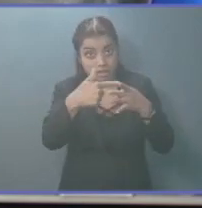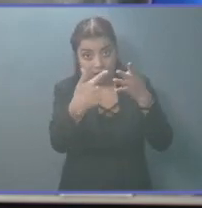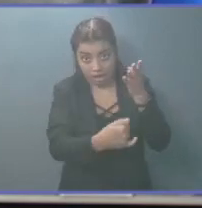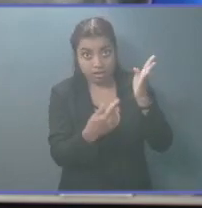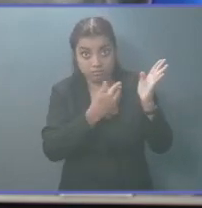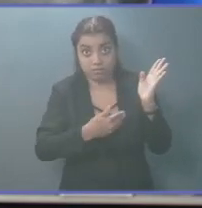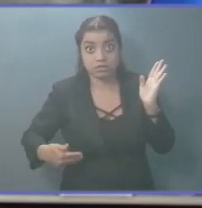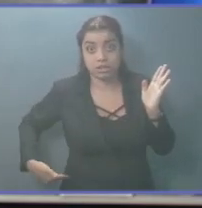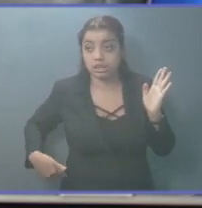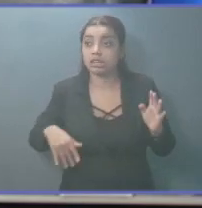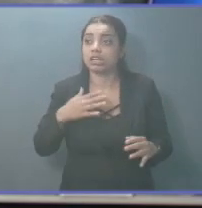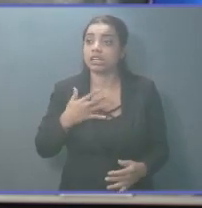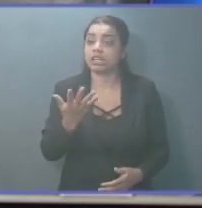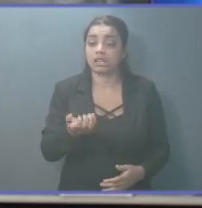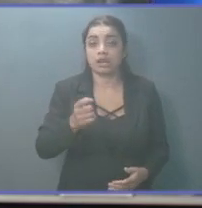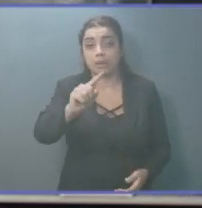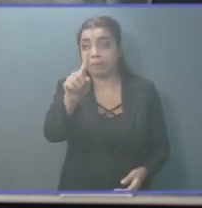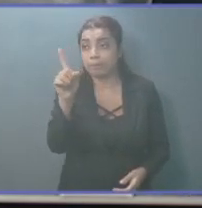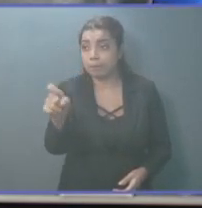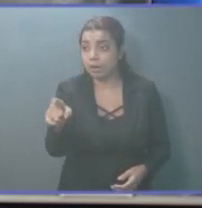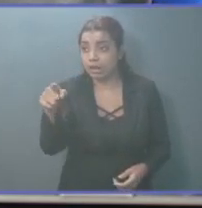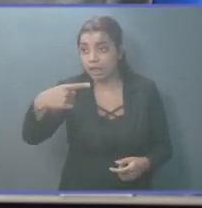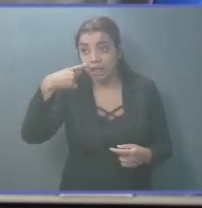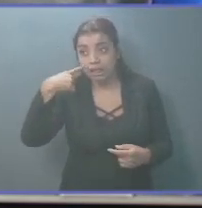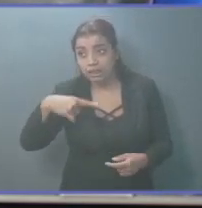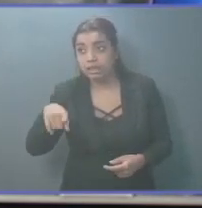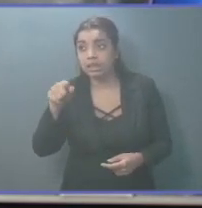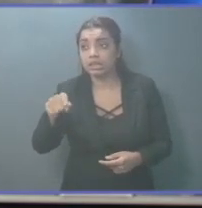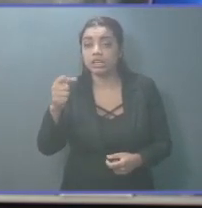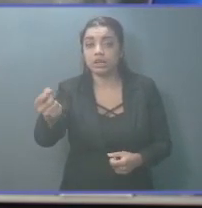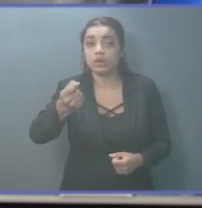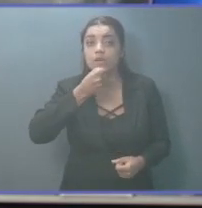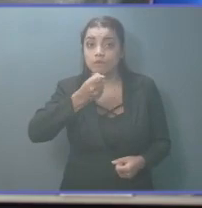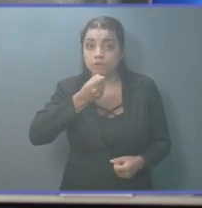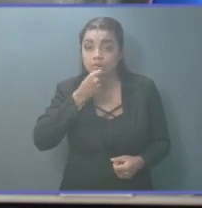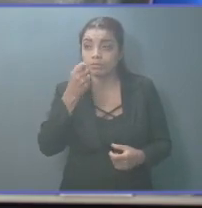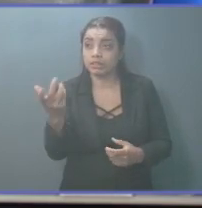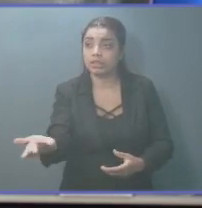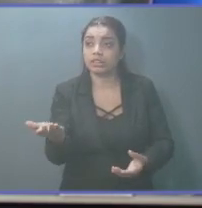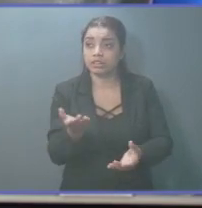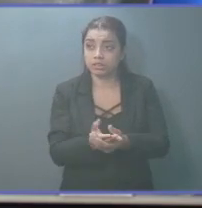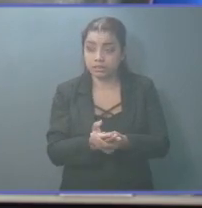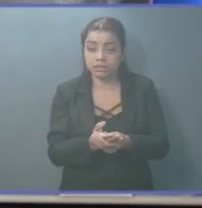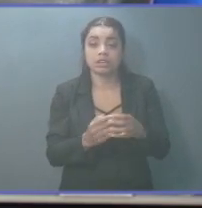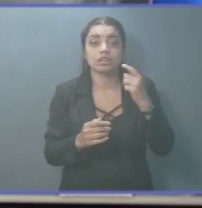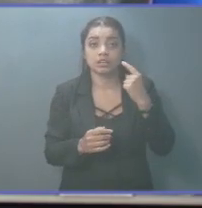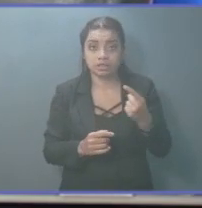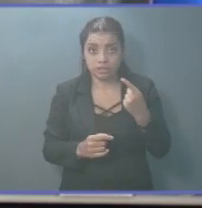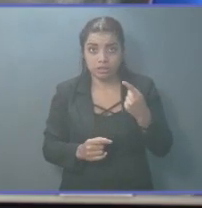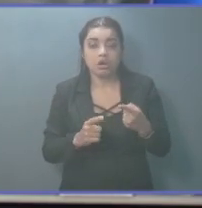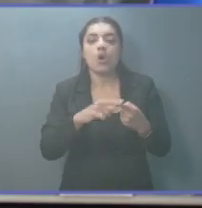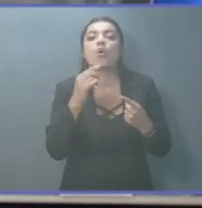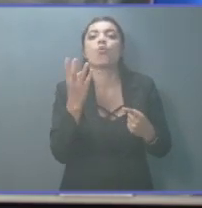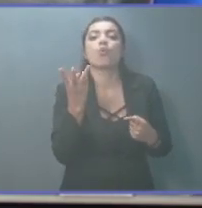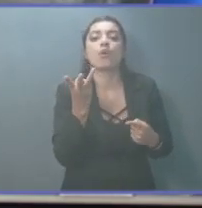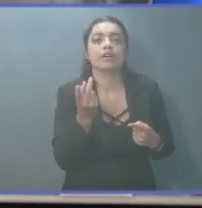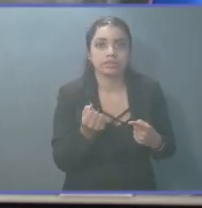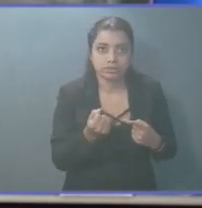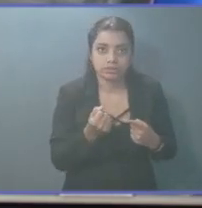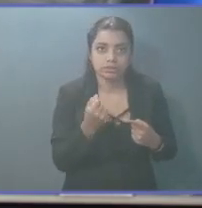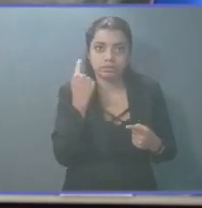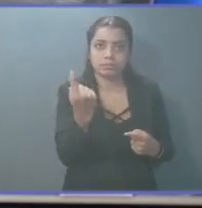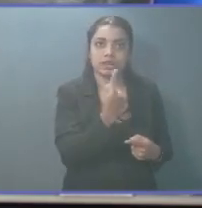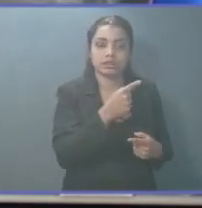presidente. Entonces pediría que, además del informe que vamos a recibir de cuántos